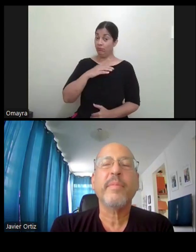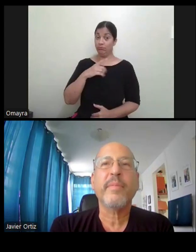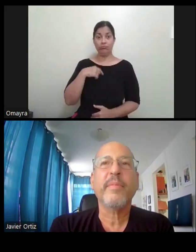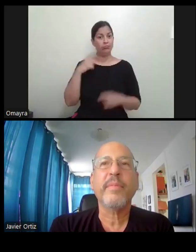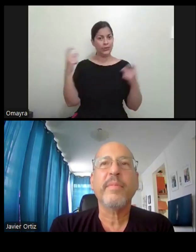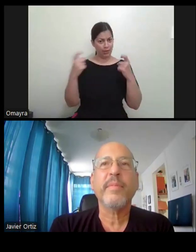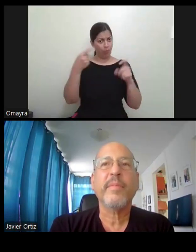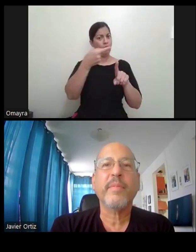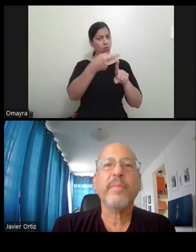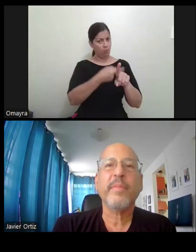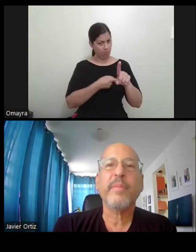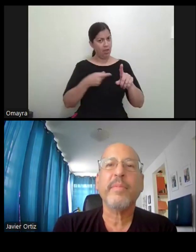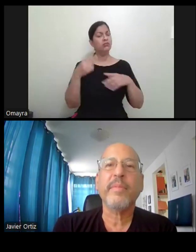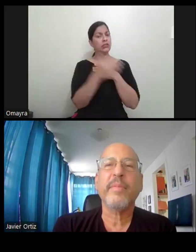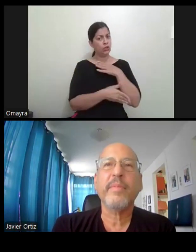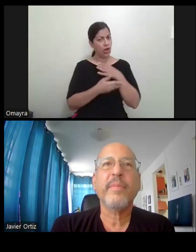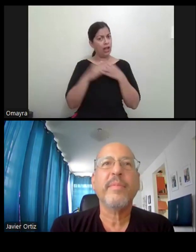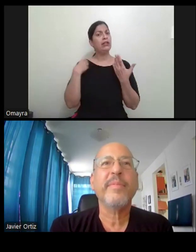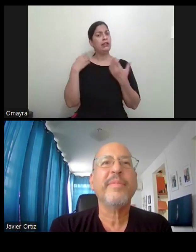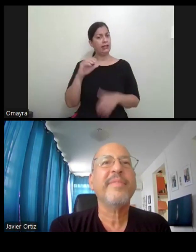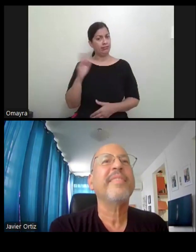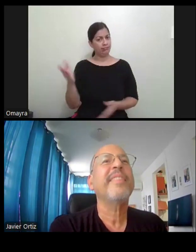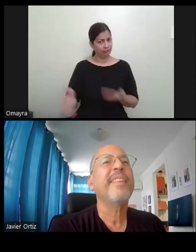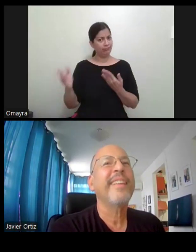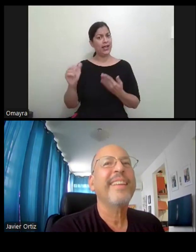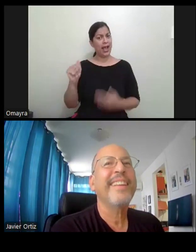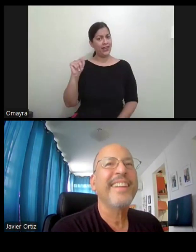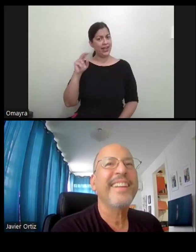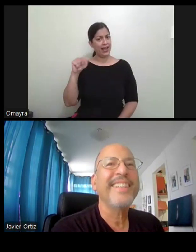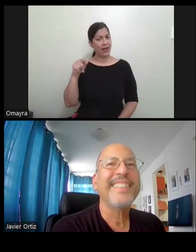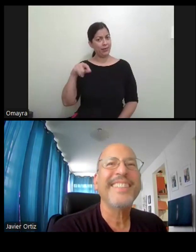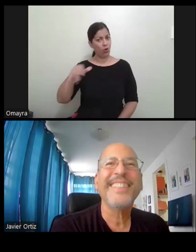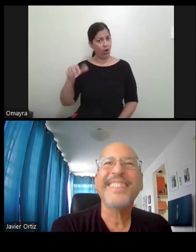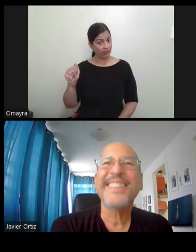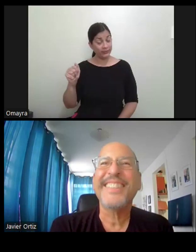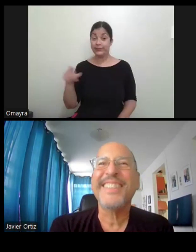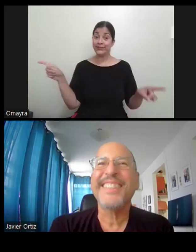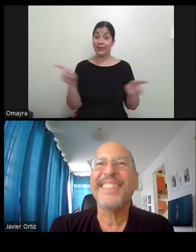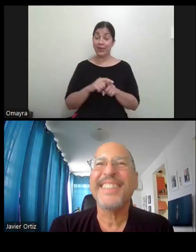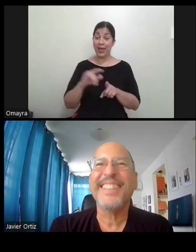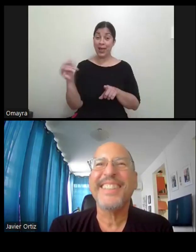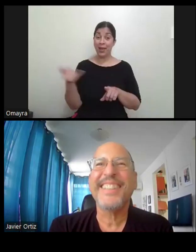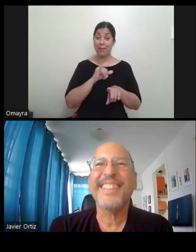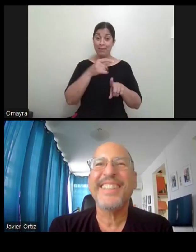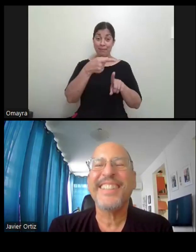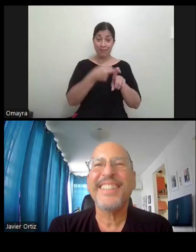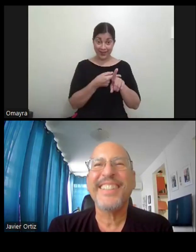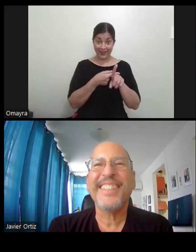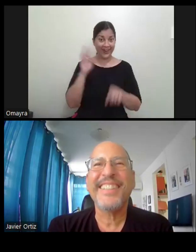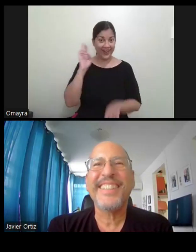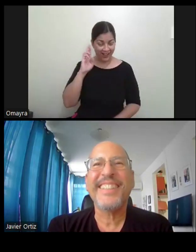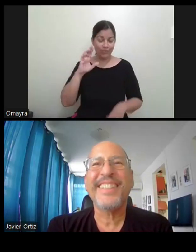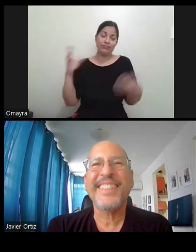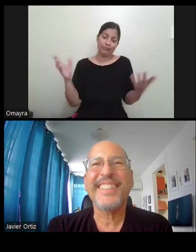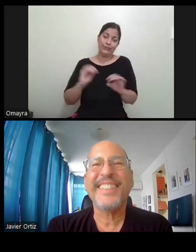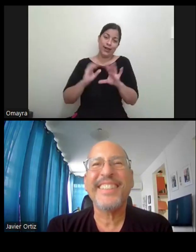mes nacional de Adriana Pantoja, también coincide con el mes de la radio y las comunicaciones, y por supuesto, ya